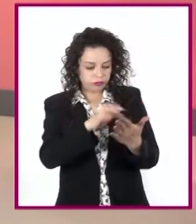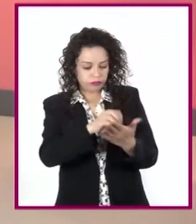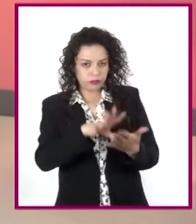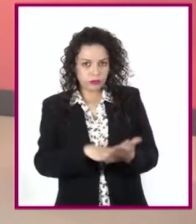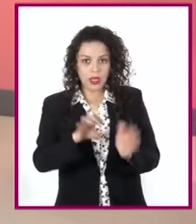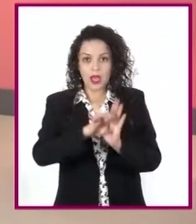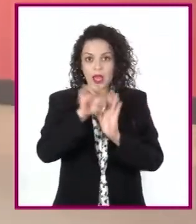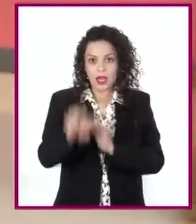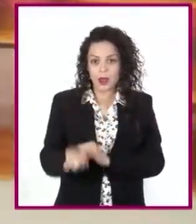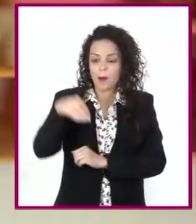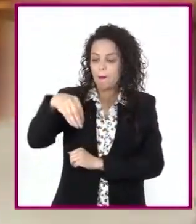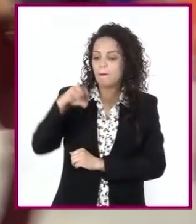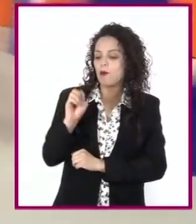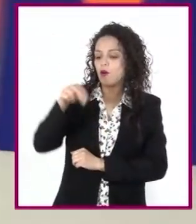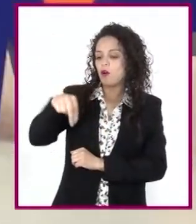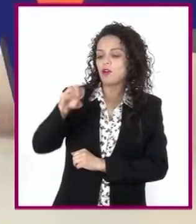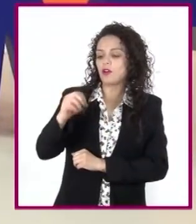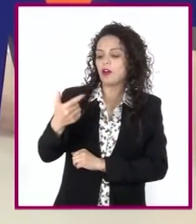las monografías.